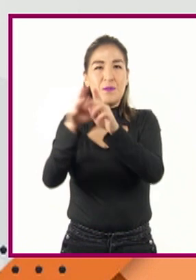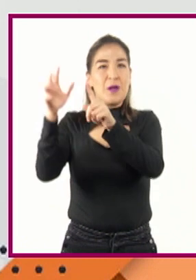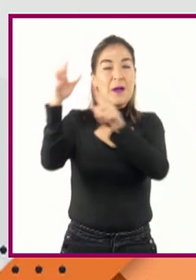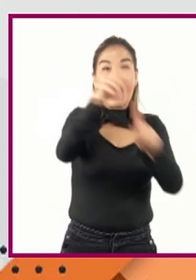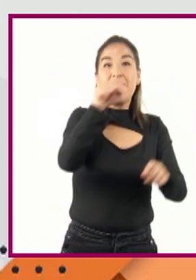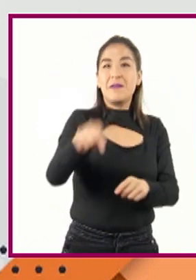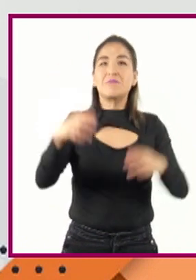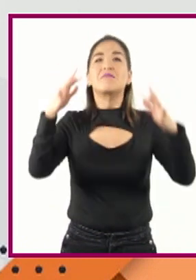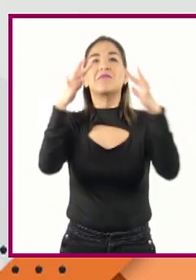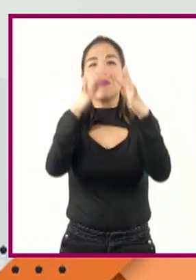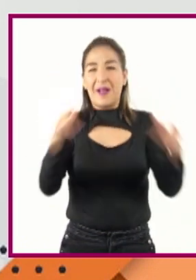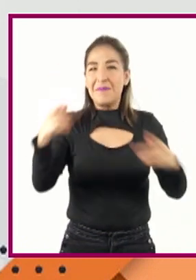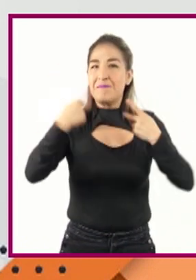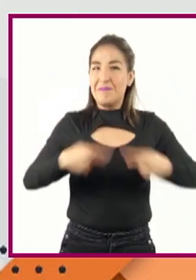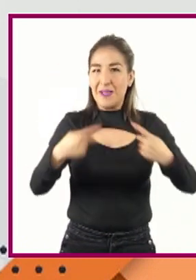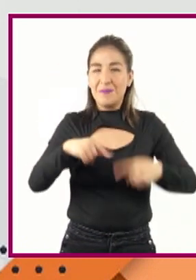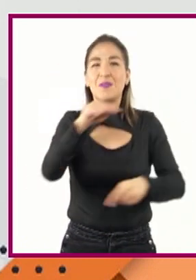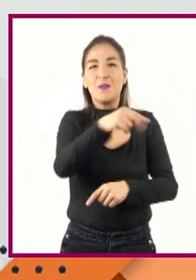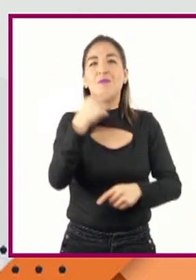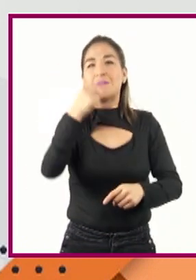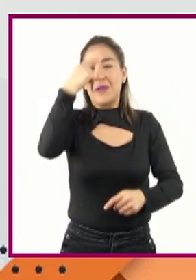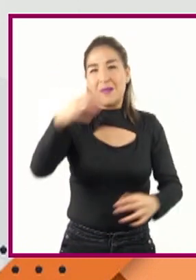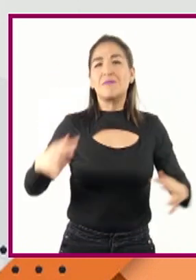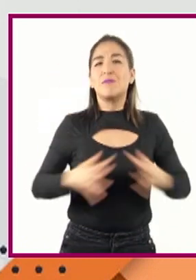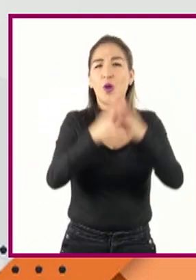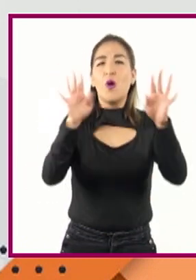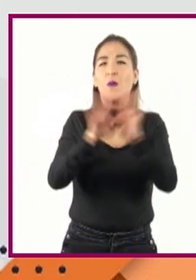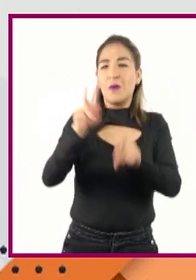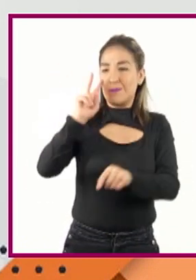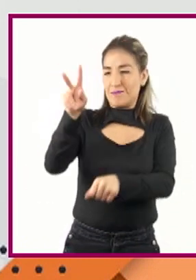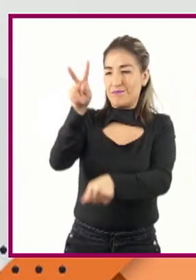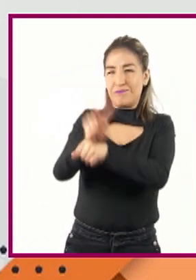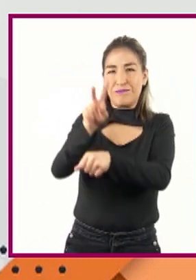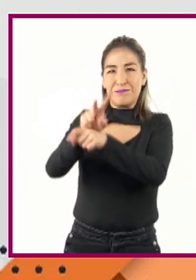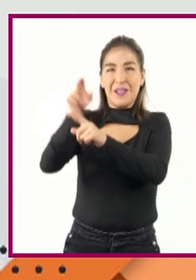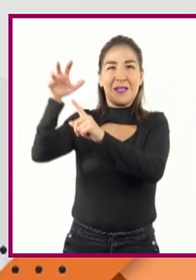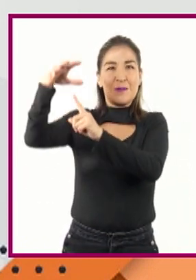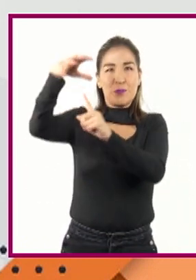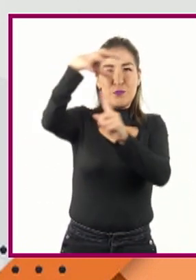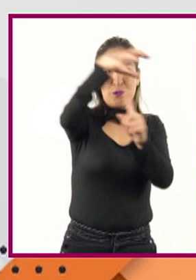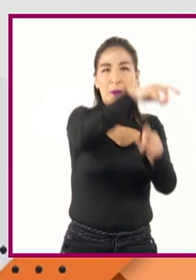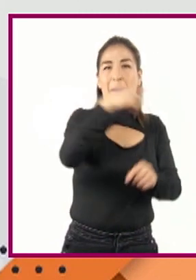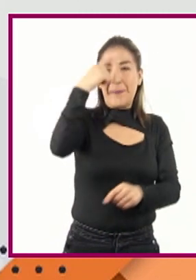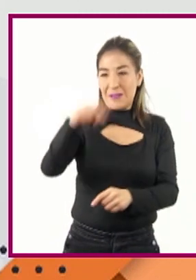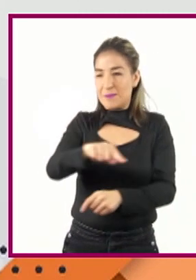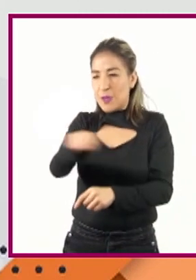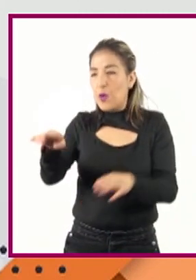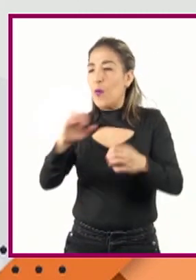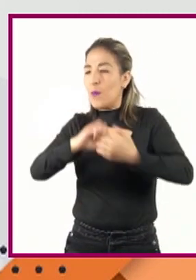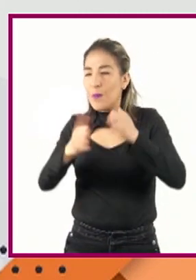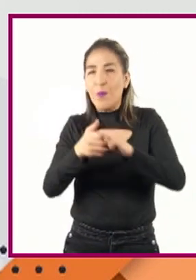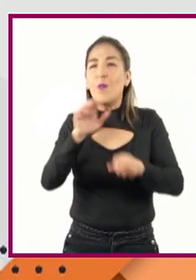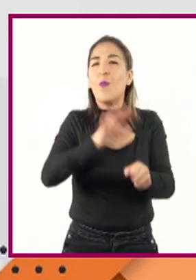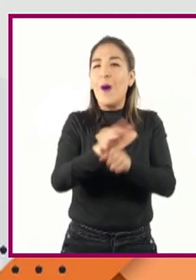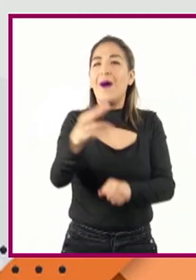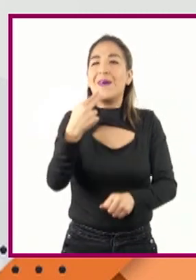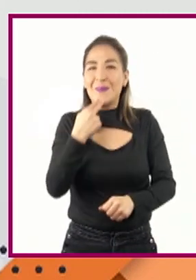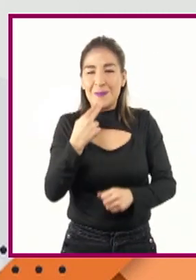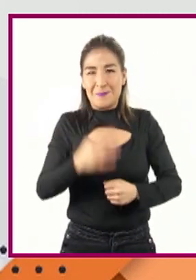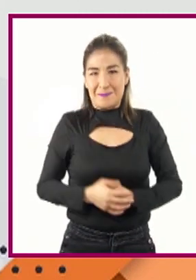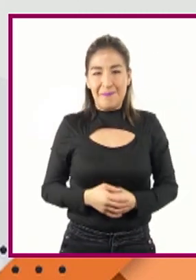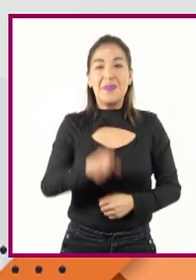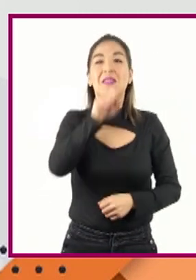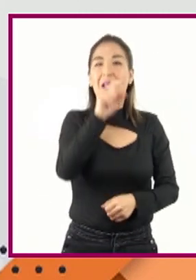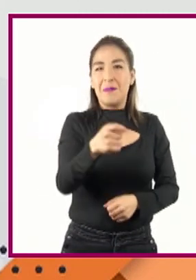franceses en una de las batallas para observar las defensas del enemigo. También se